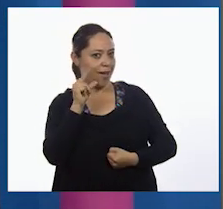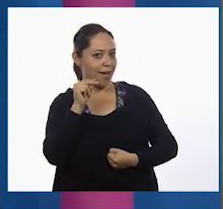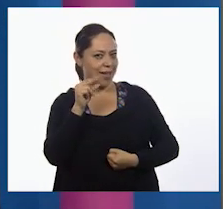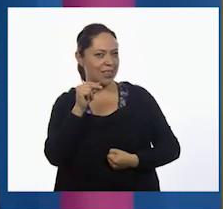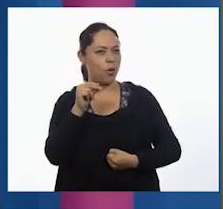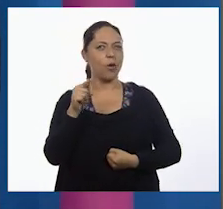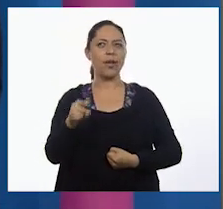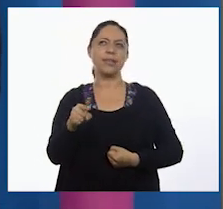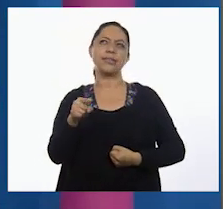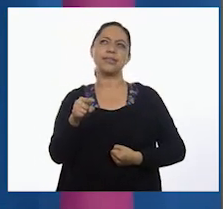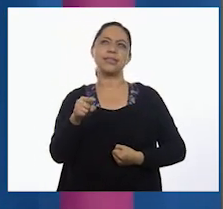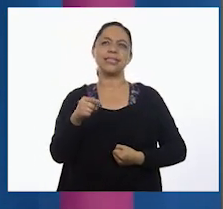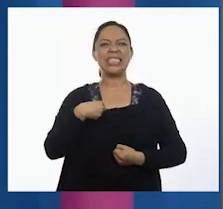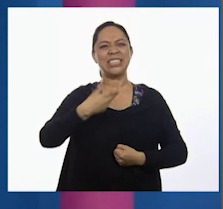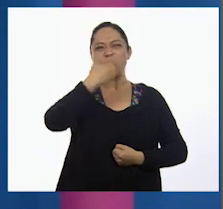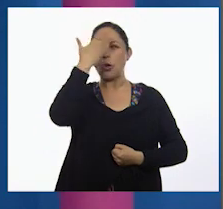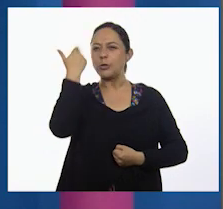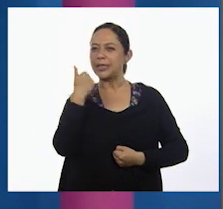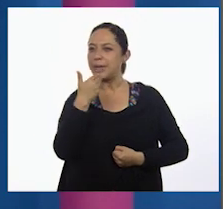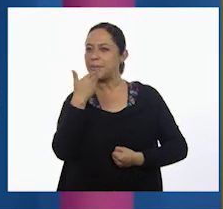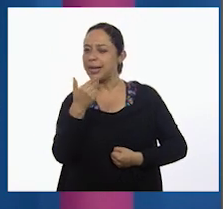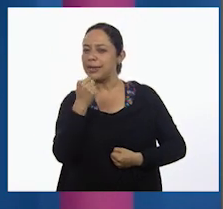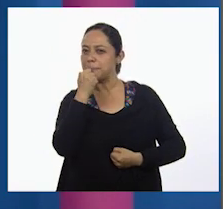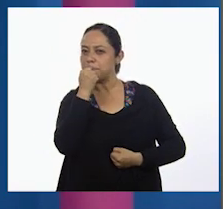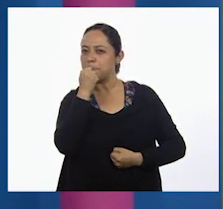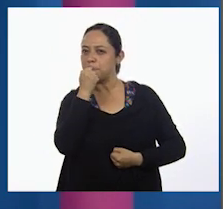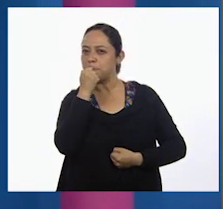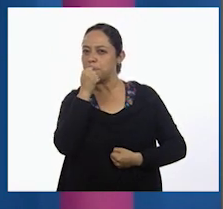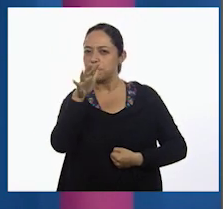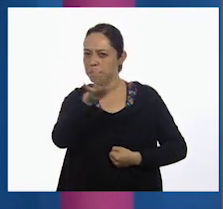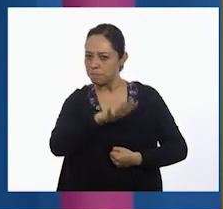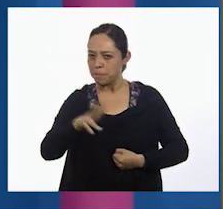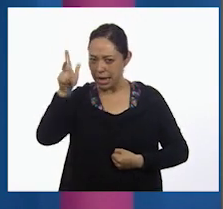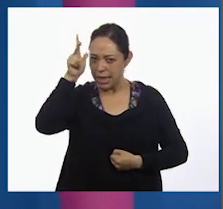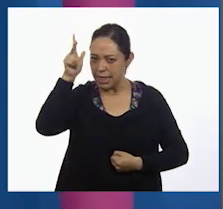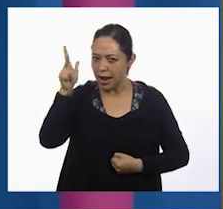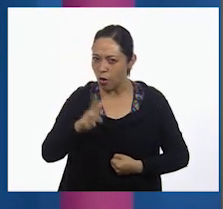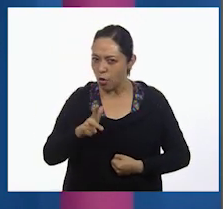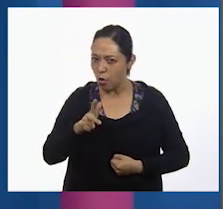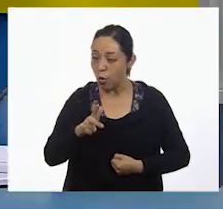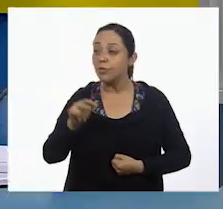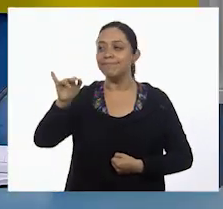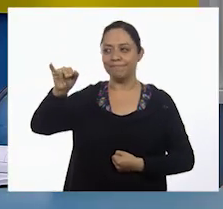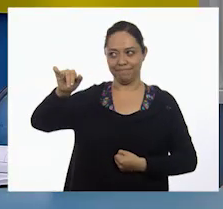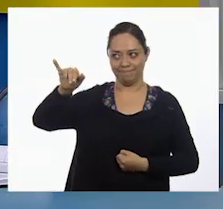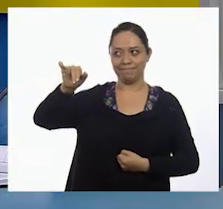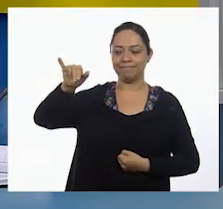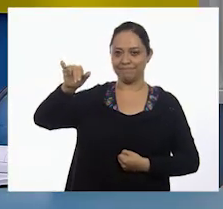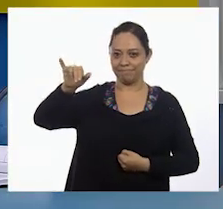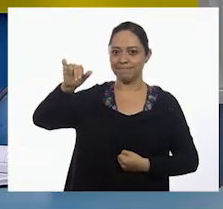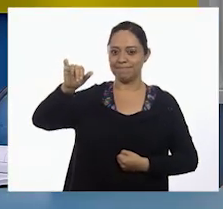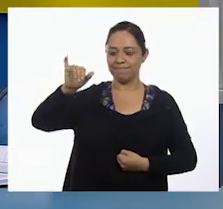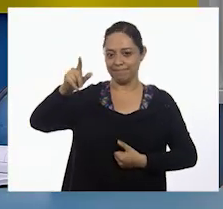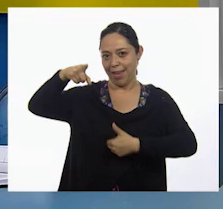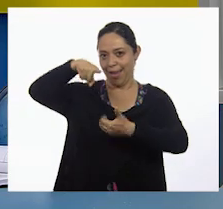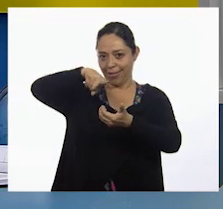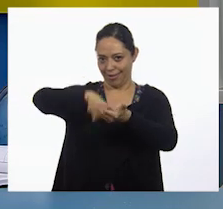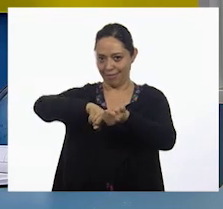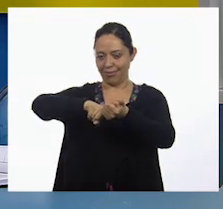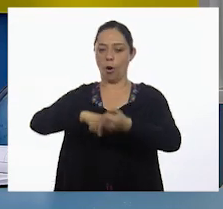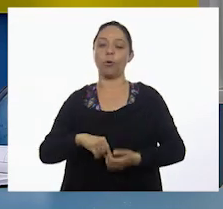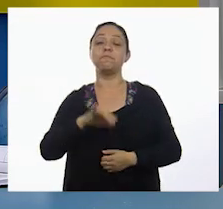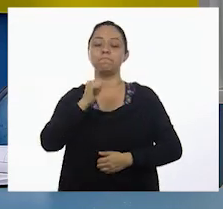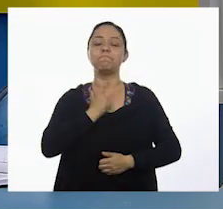Es que no sé si estoy bien. ¿Es acaso en el estado de Hidalgo? Sí, María. Sí. Y fíjate que a